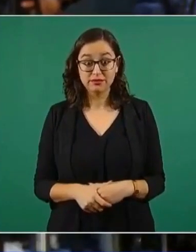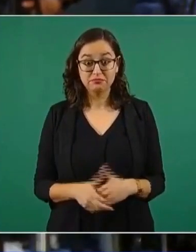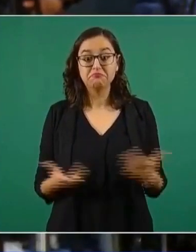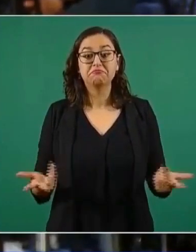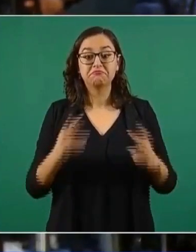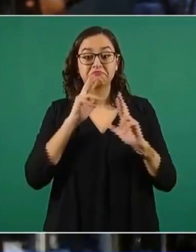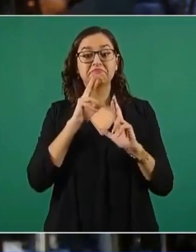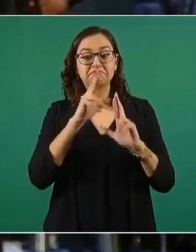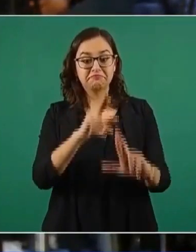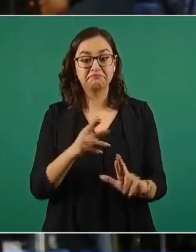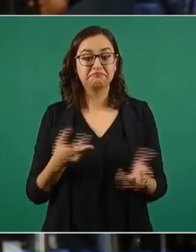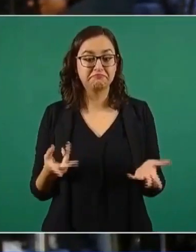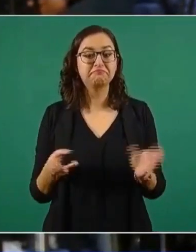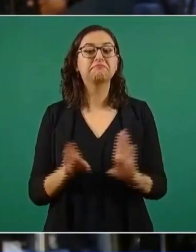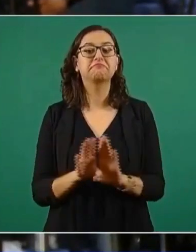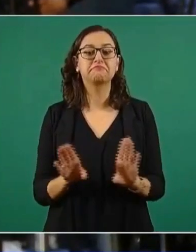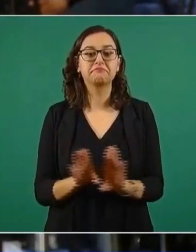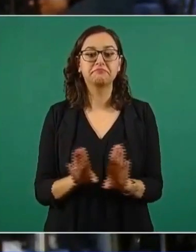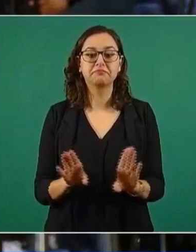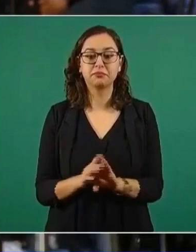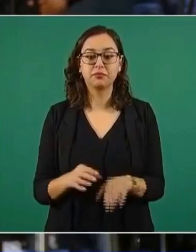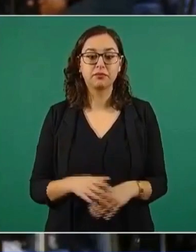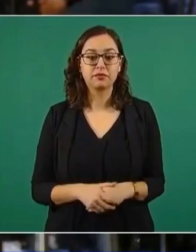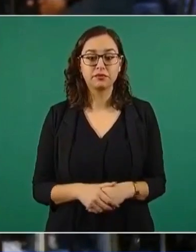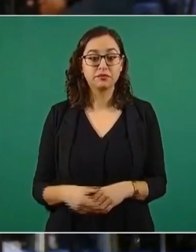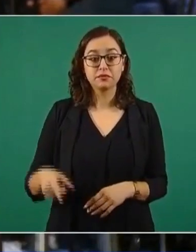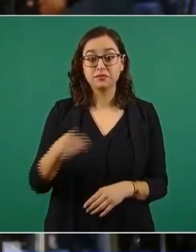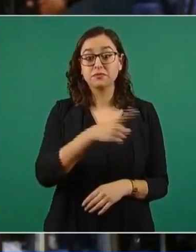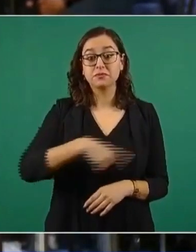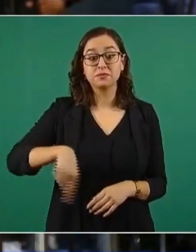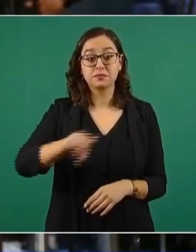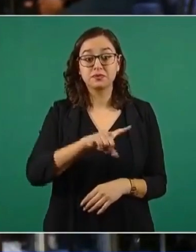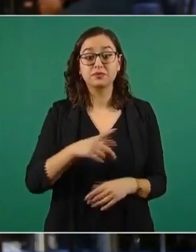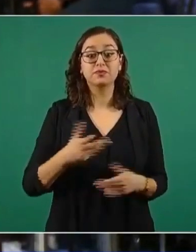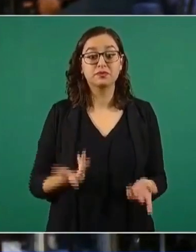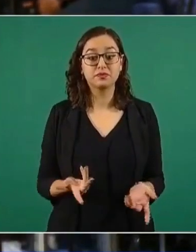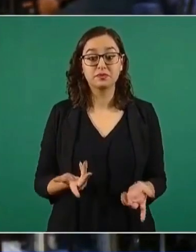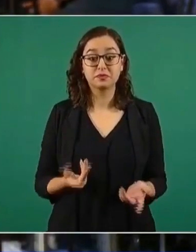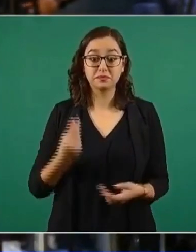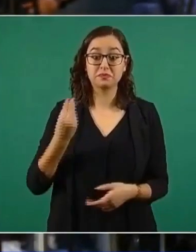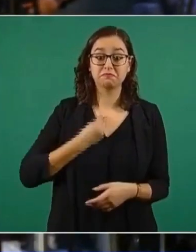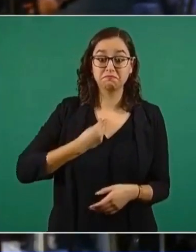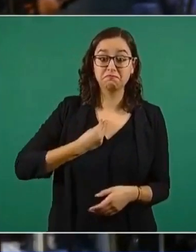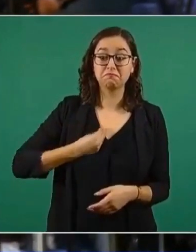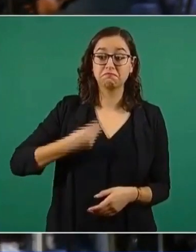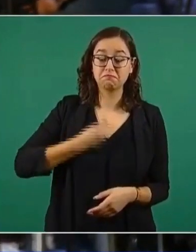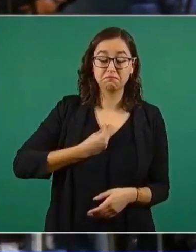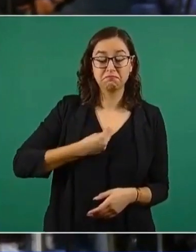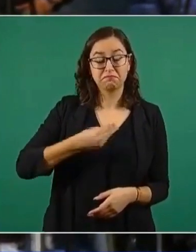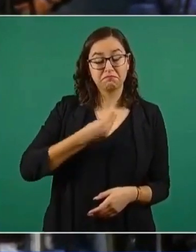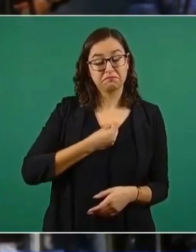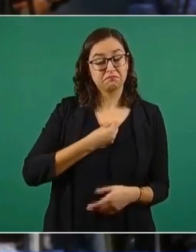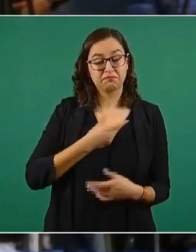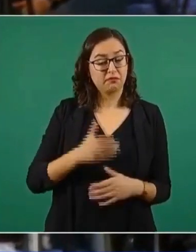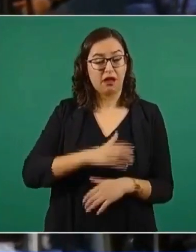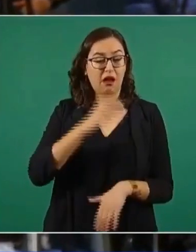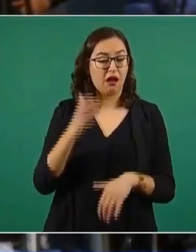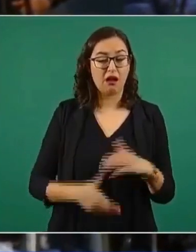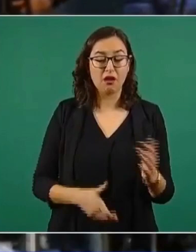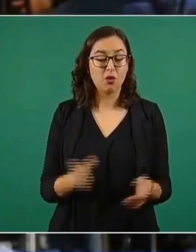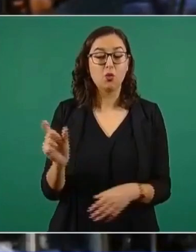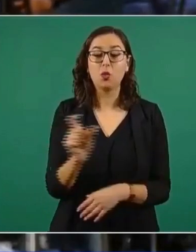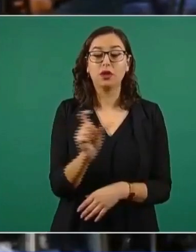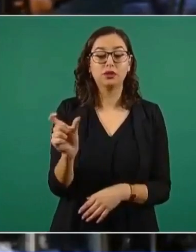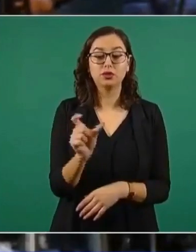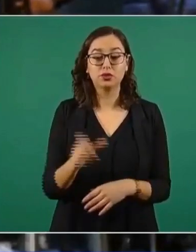los trabajadores del ISSSTE hasta cuándo se van a dejar de violentar sus derechos laborales y sindicales,